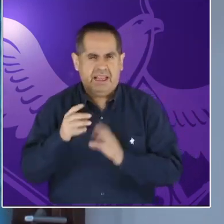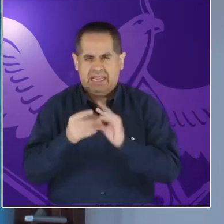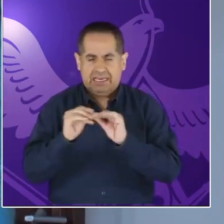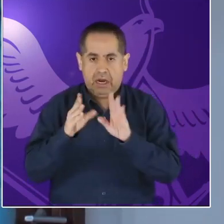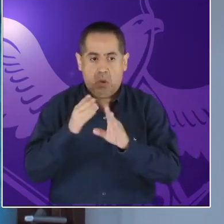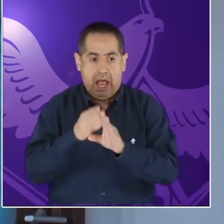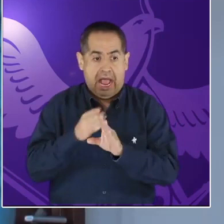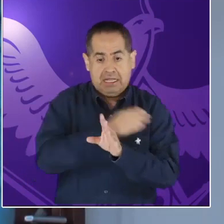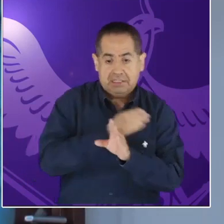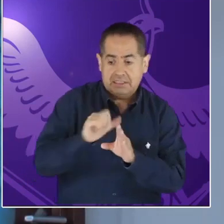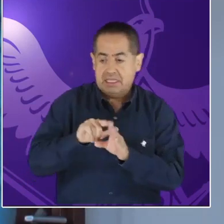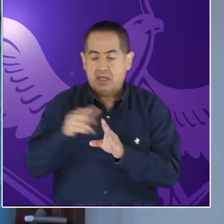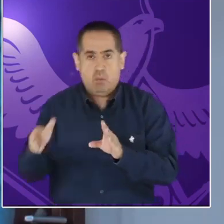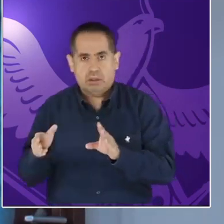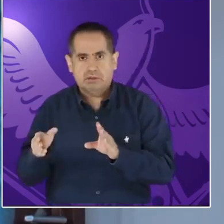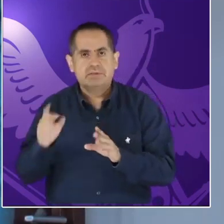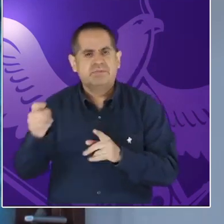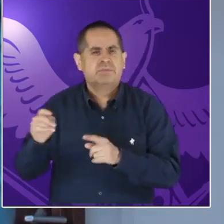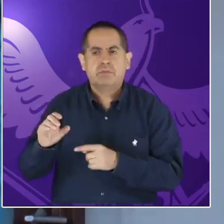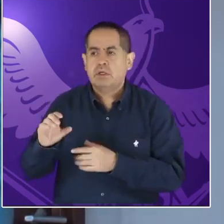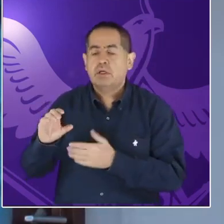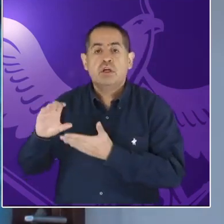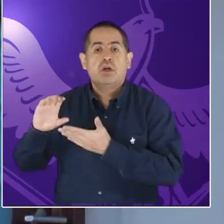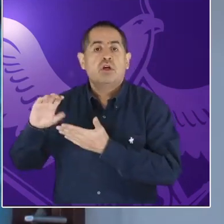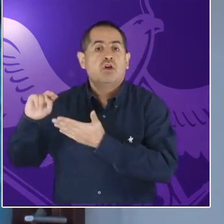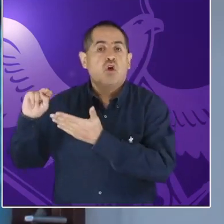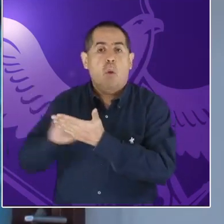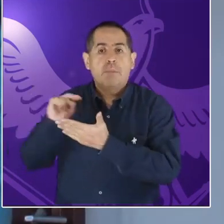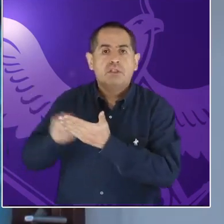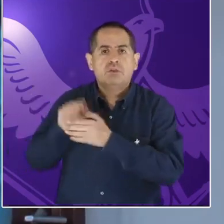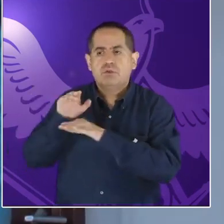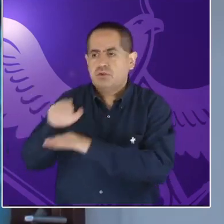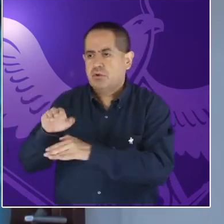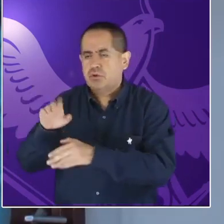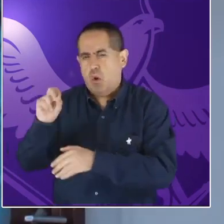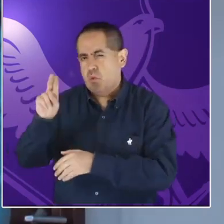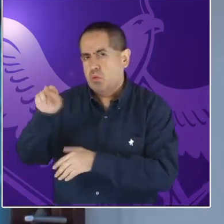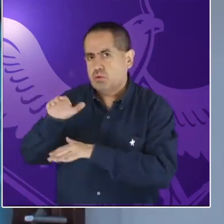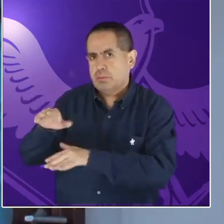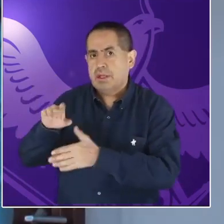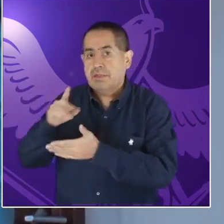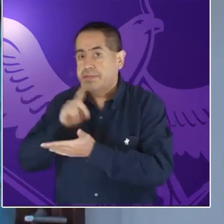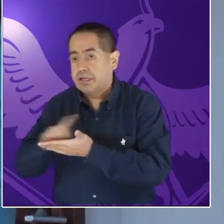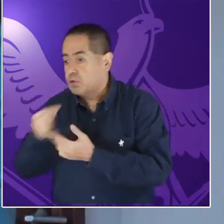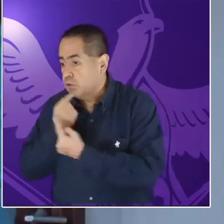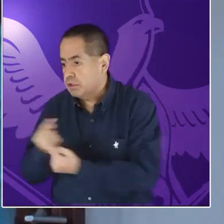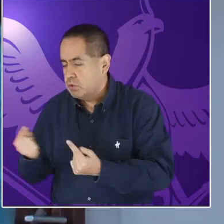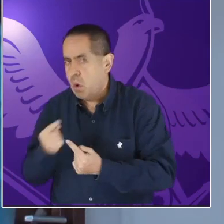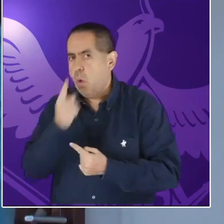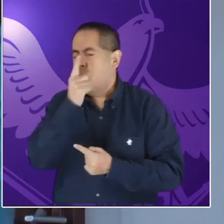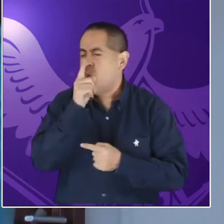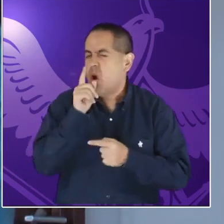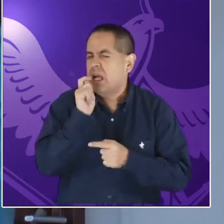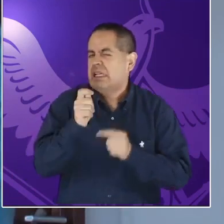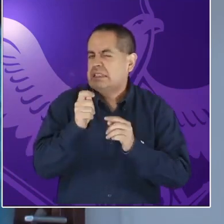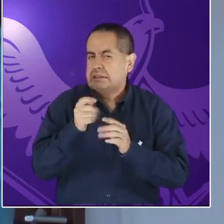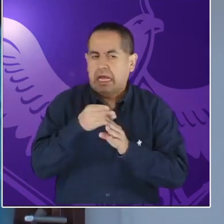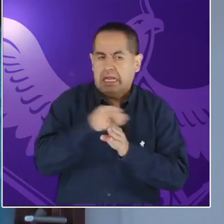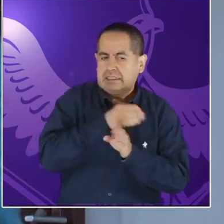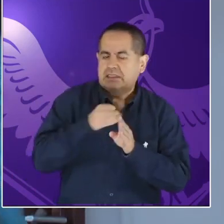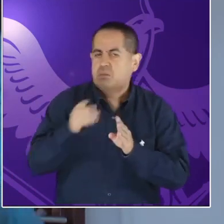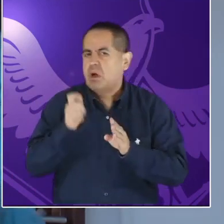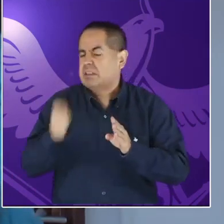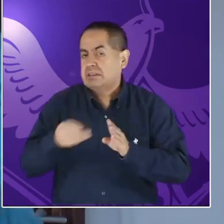hay un antes y un después luego de la ratificación de la Convención sobre los Derechos del Niño, en el sentido de que desde